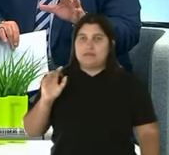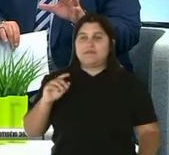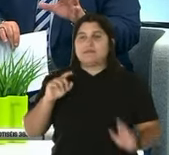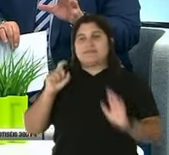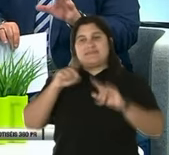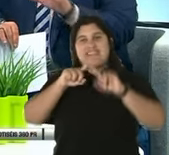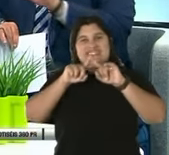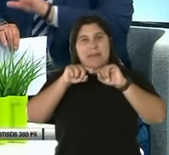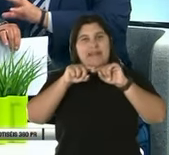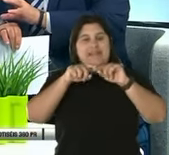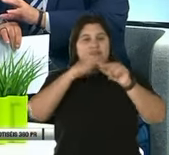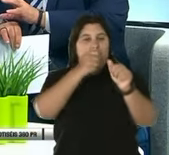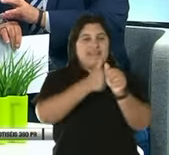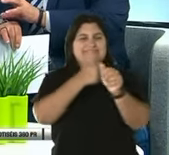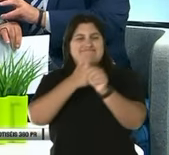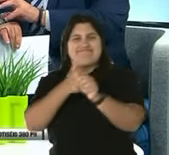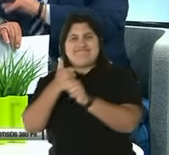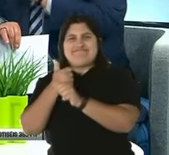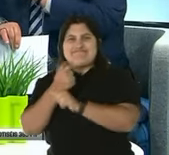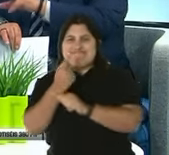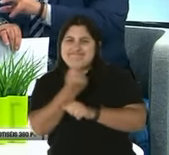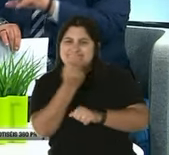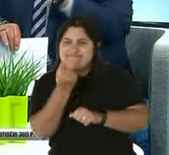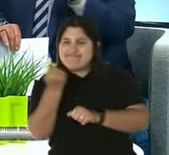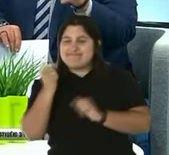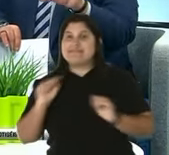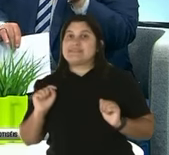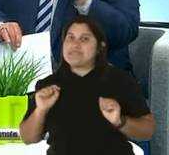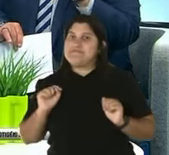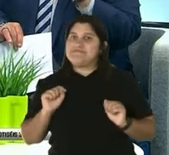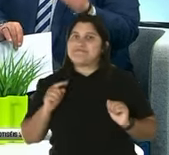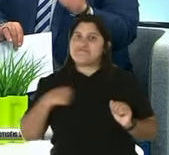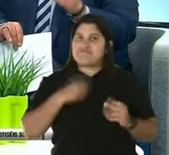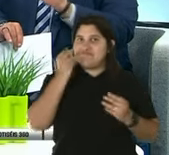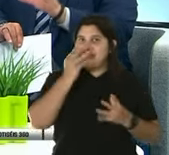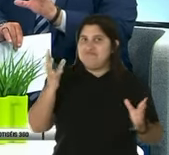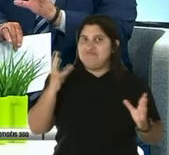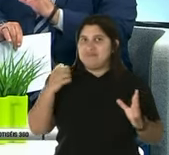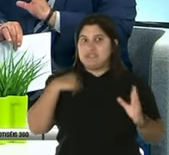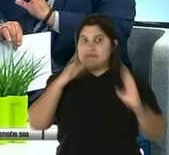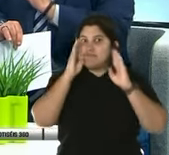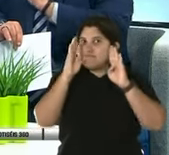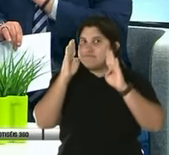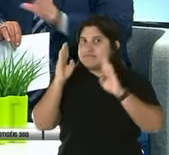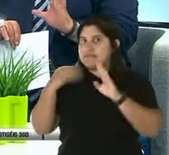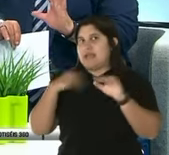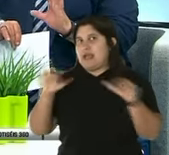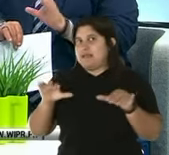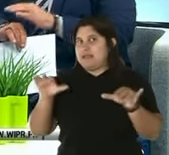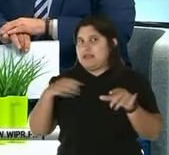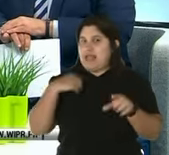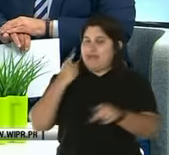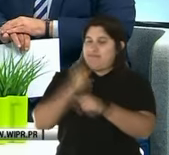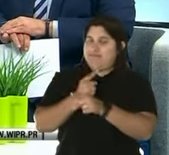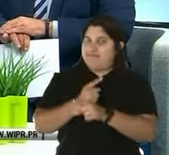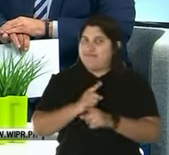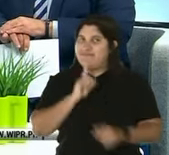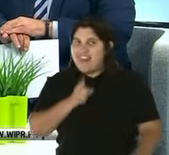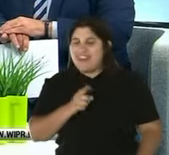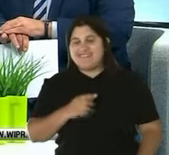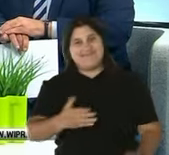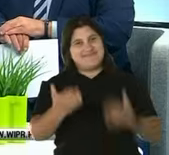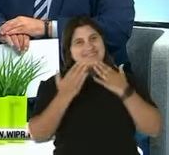cada uno de los beneficios tiene su su aspecto lo hemos mencionado acá Así que usted muy atento y hacer las cosas como tienen que hacer eso es así